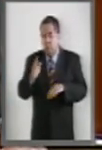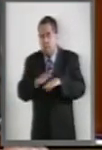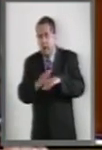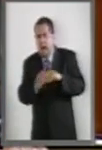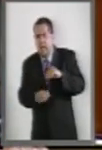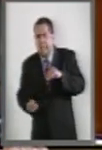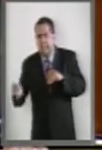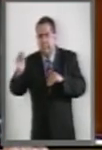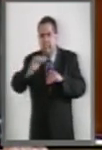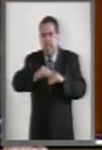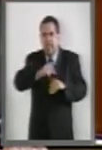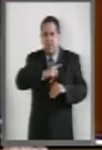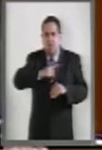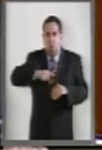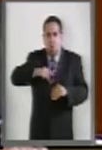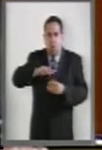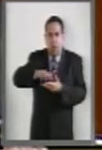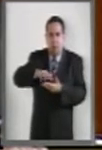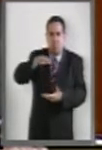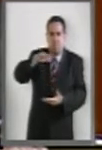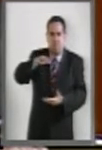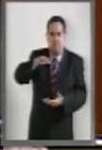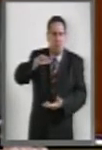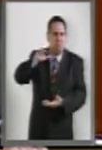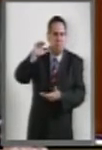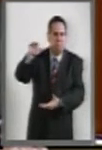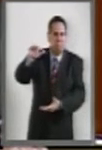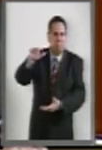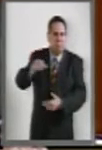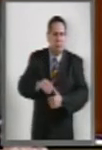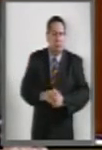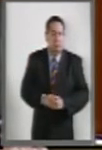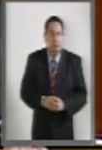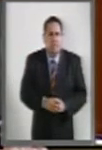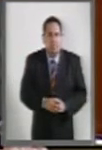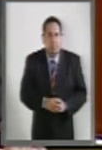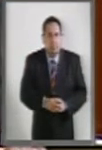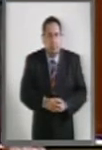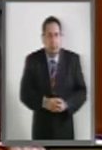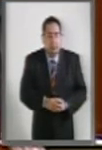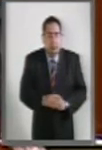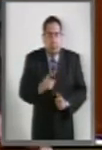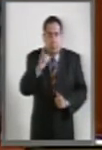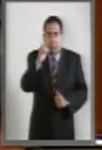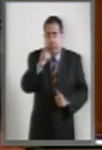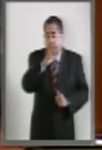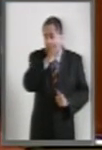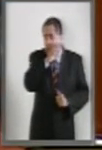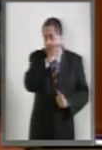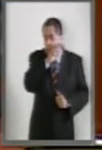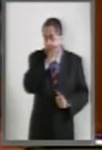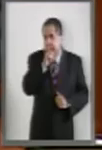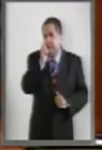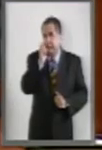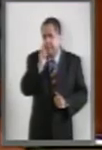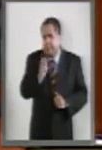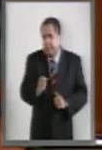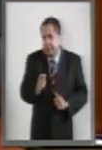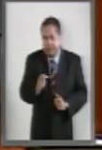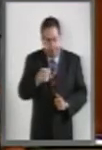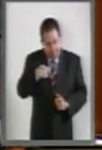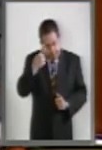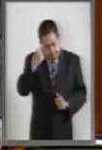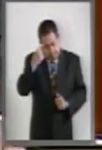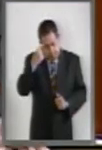una tercera parte más de lo que recibieron como deuda. Lo más preocupante es que